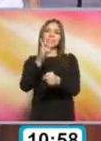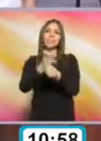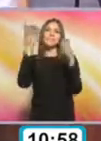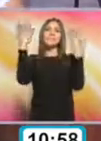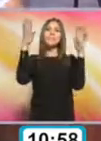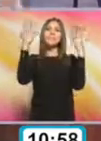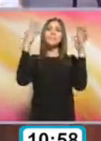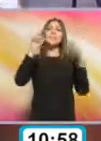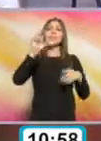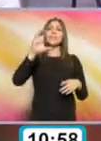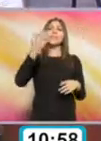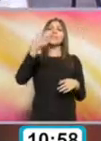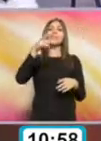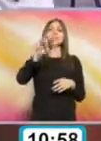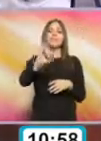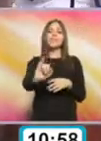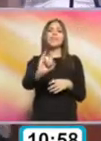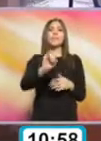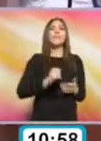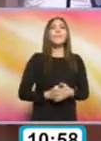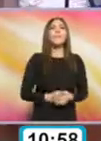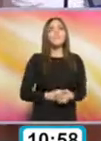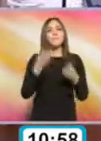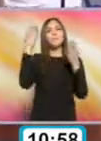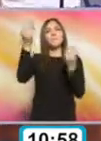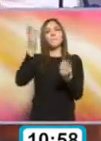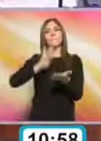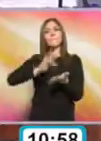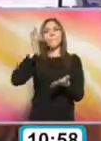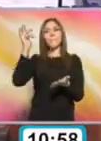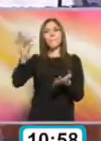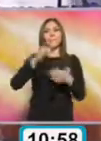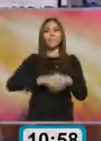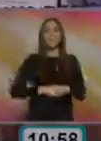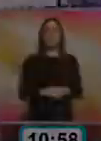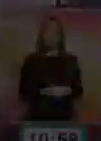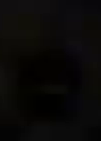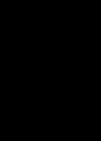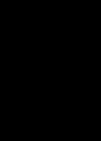gracias por para estar aquí. Archie, compañeros. Muchas gracias. Adelante. Gracias, felicidades.